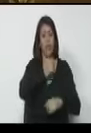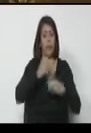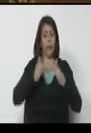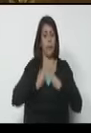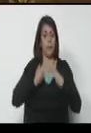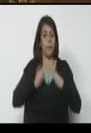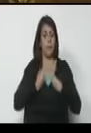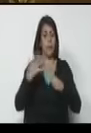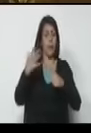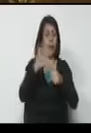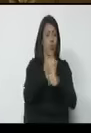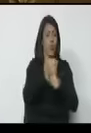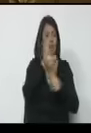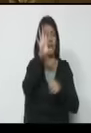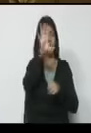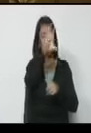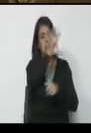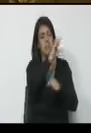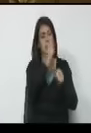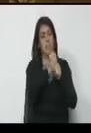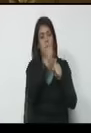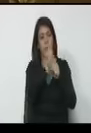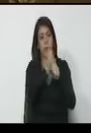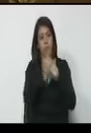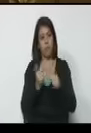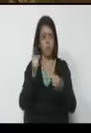mientras conseguían trabajo.